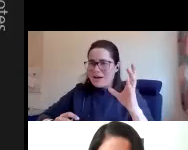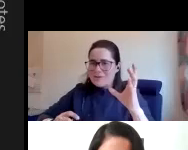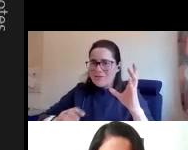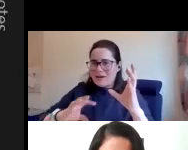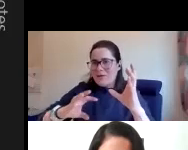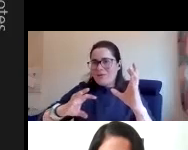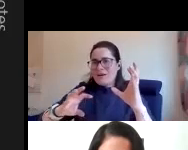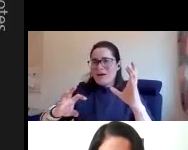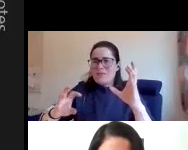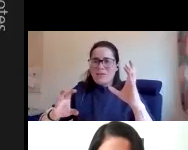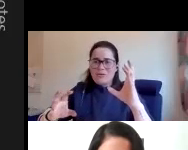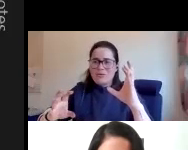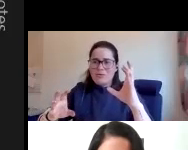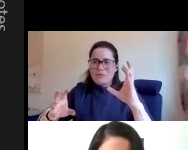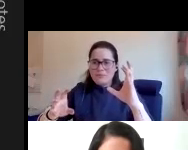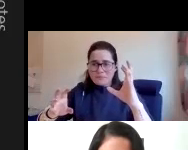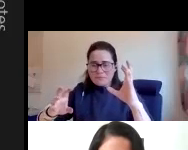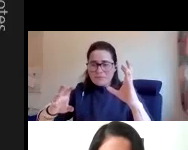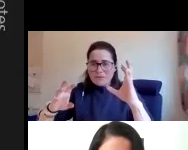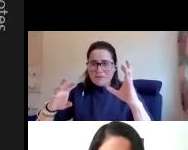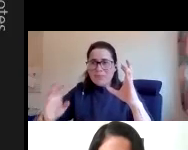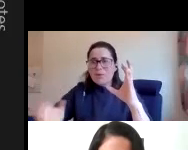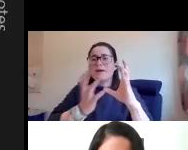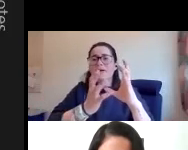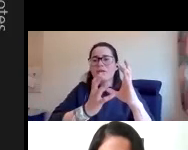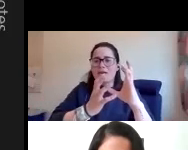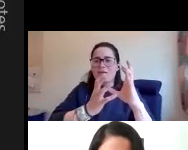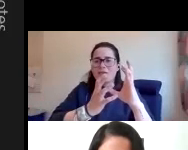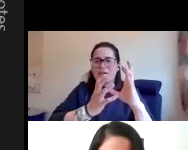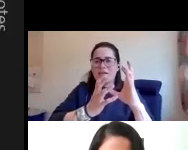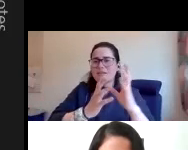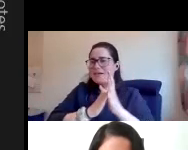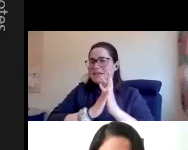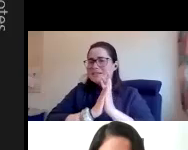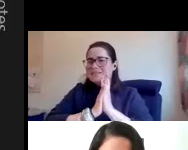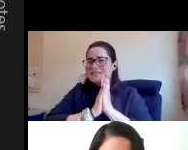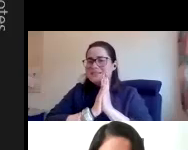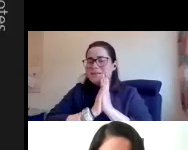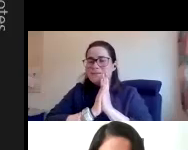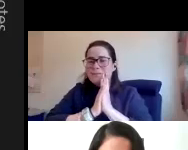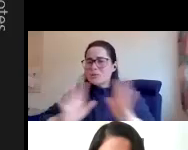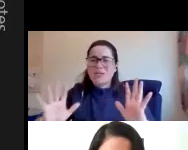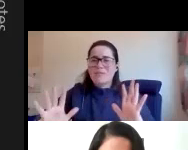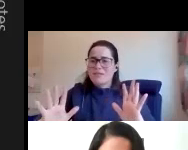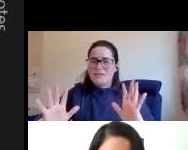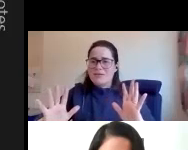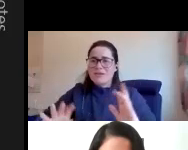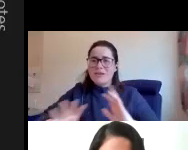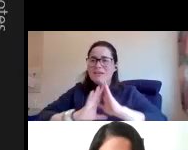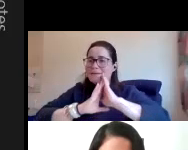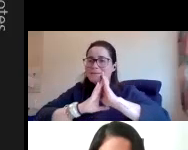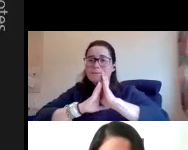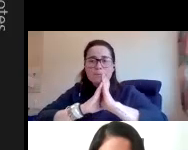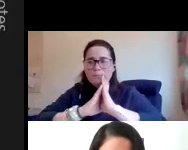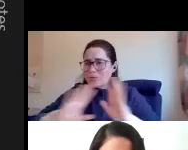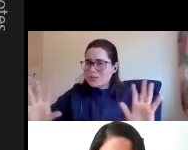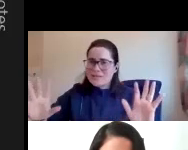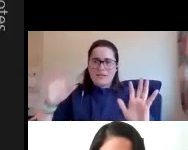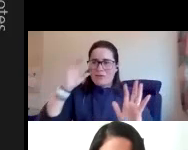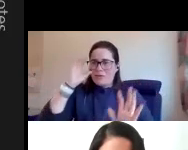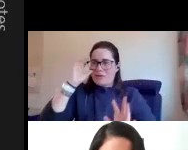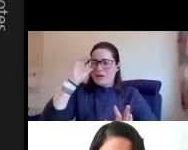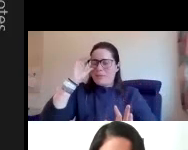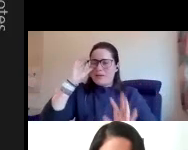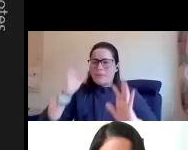lago claro a un lago medio turbio, volverlo claro otra vez, se necesita de mucha inversión, de